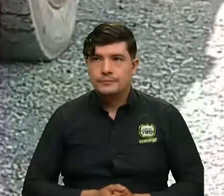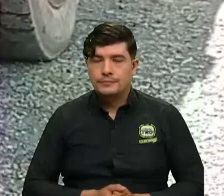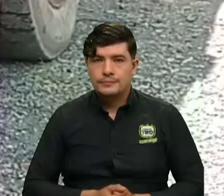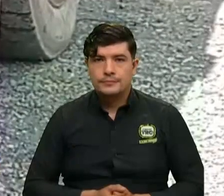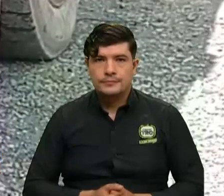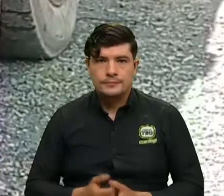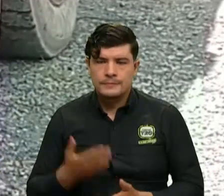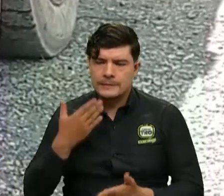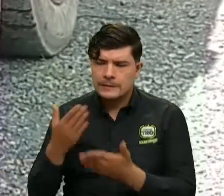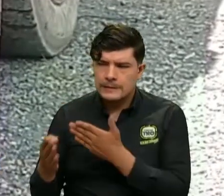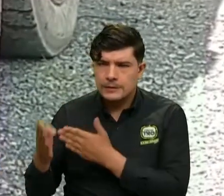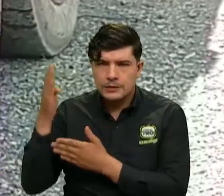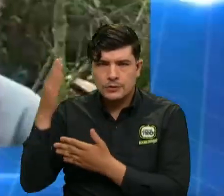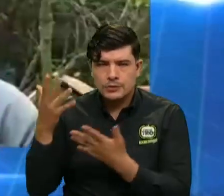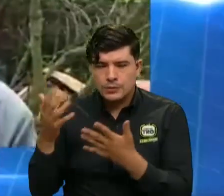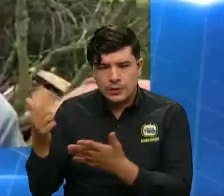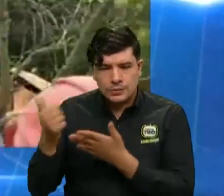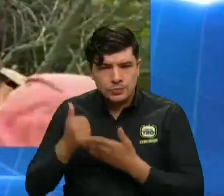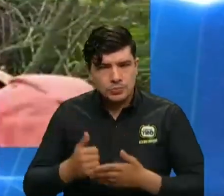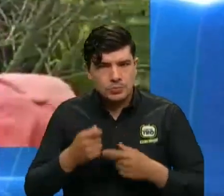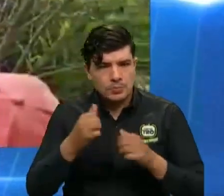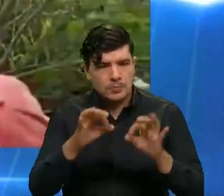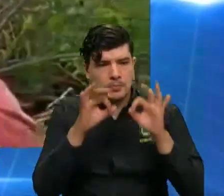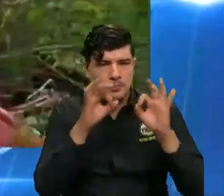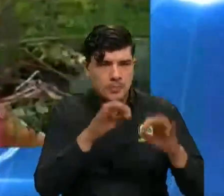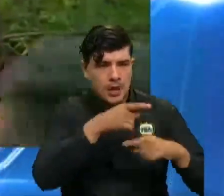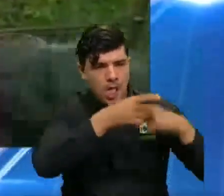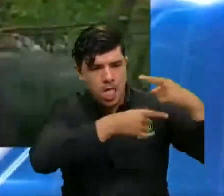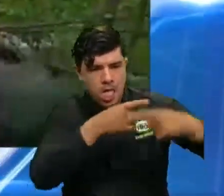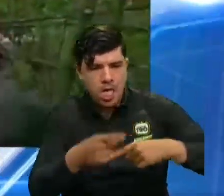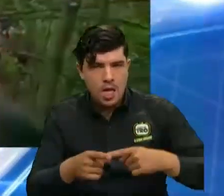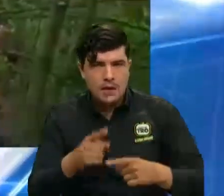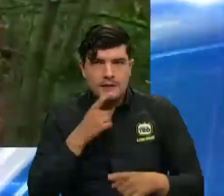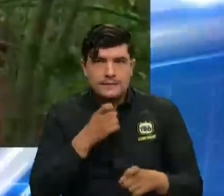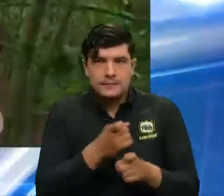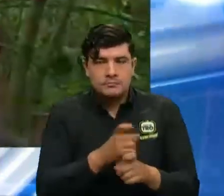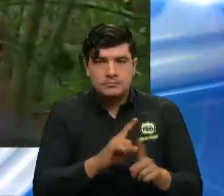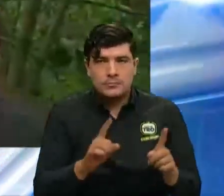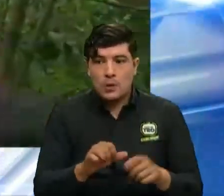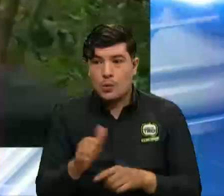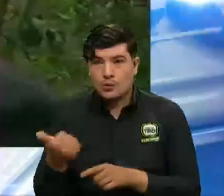mayores ni el carro se fue a la vía. Otros vehículos no han corrido la misma suerte.